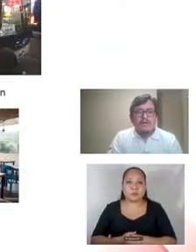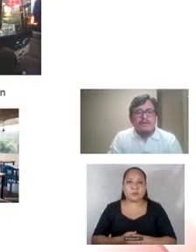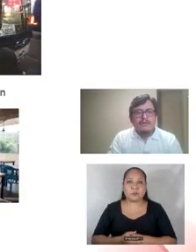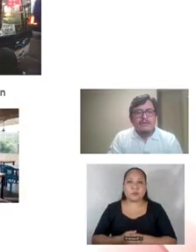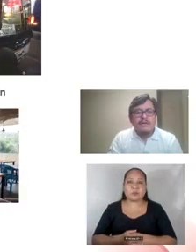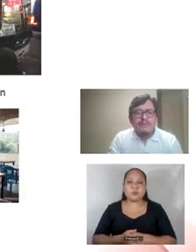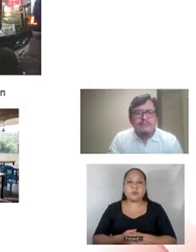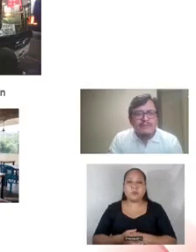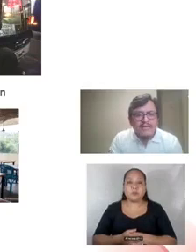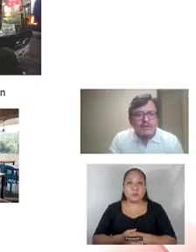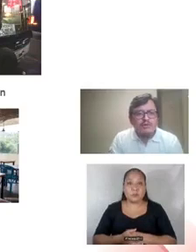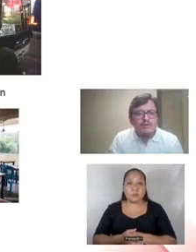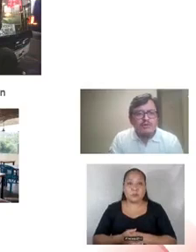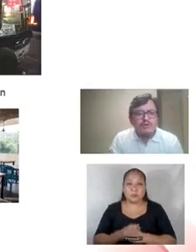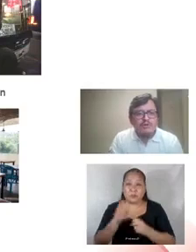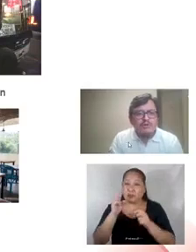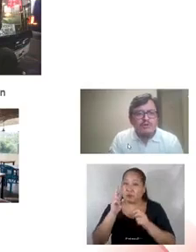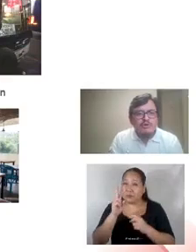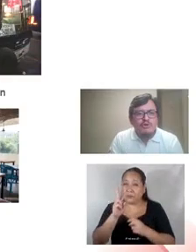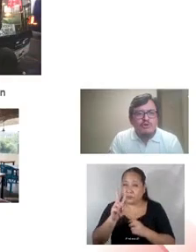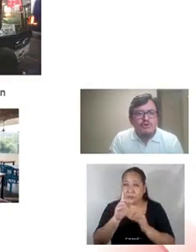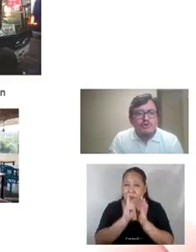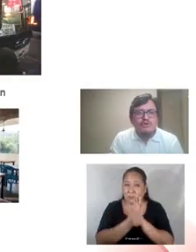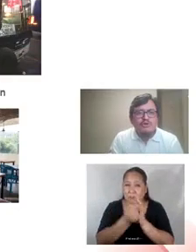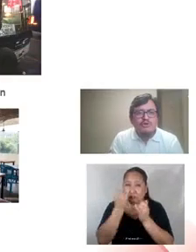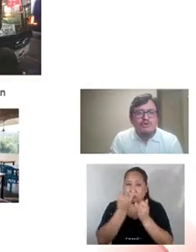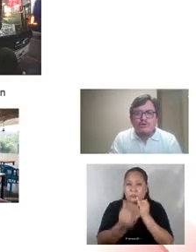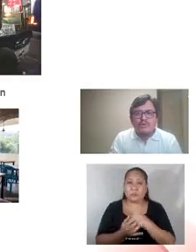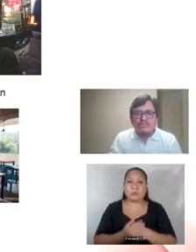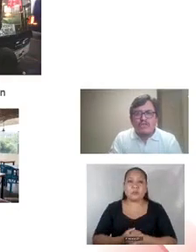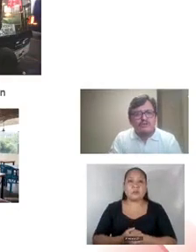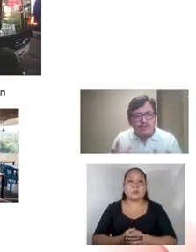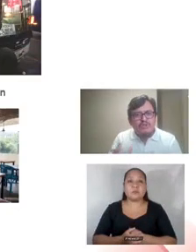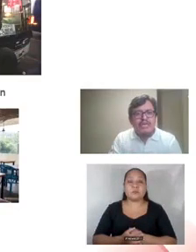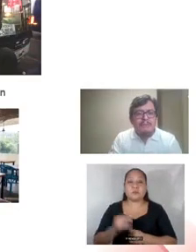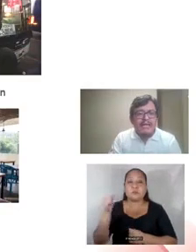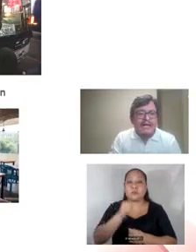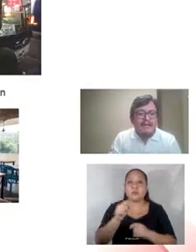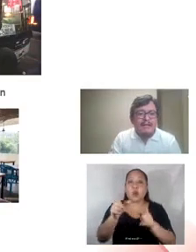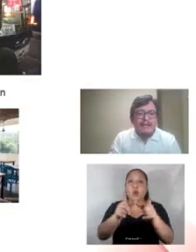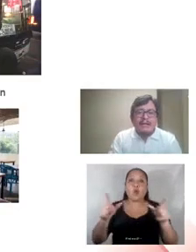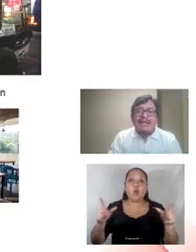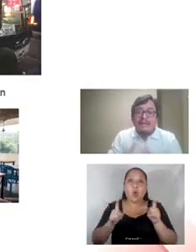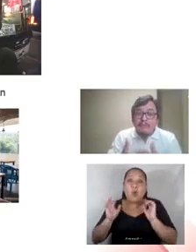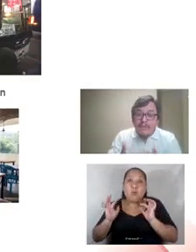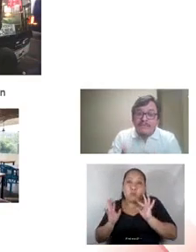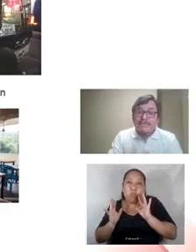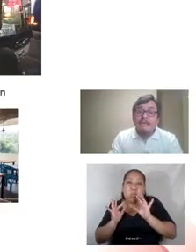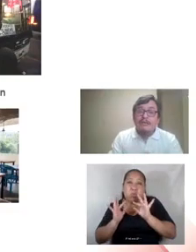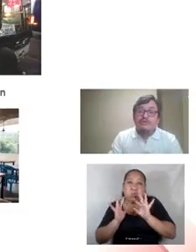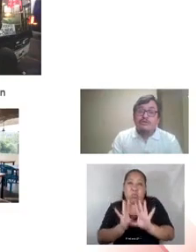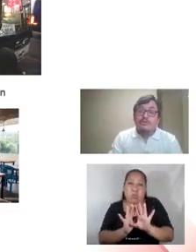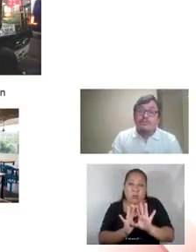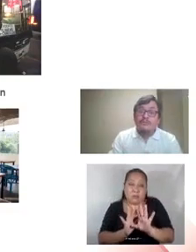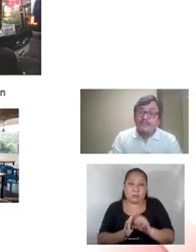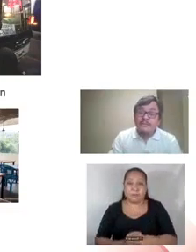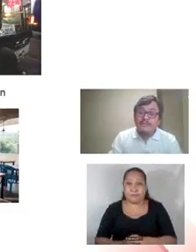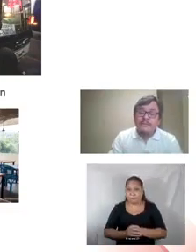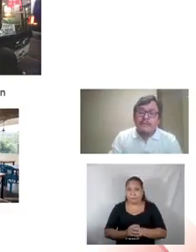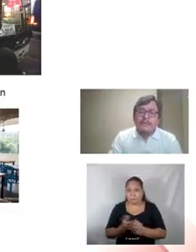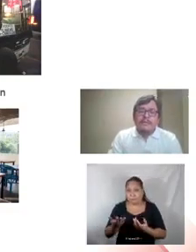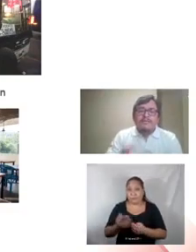Ok, ya un par de minutos y terminamos. Acá los lugares congestionados, no hay mucho ahí que explicar. La limpieza